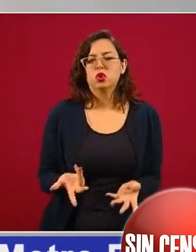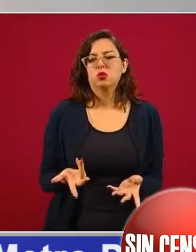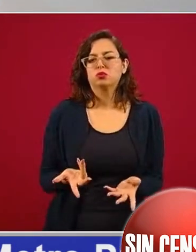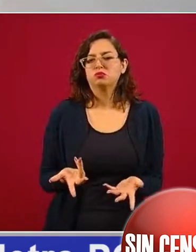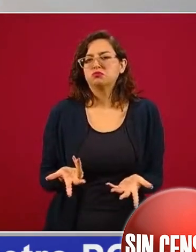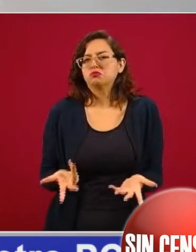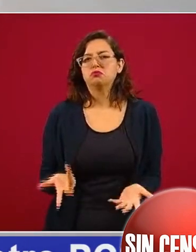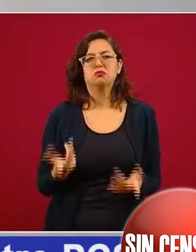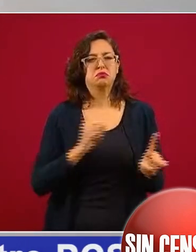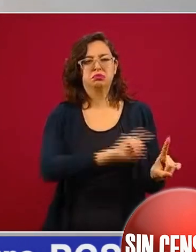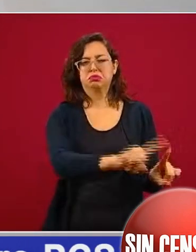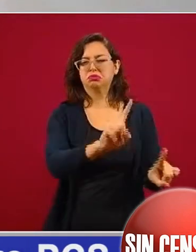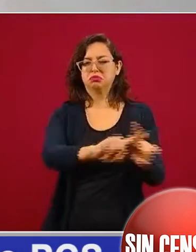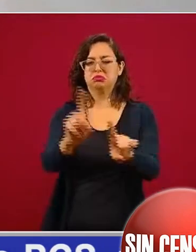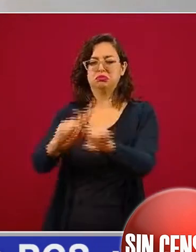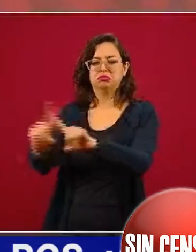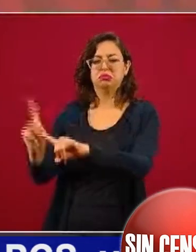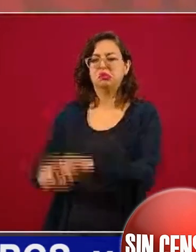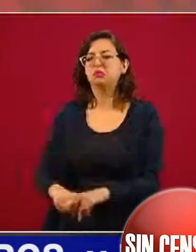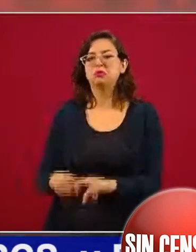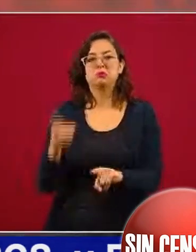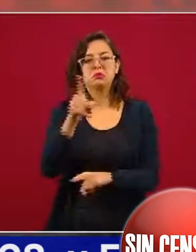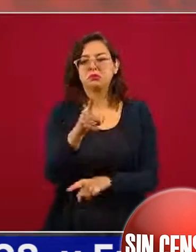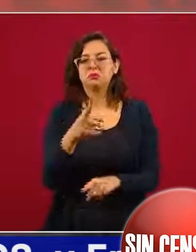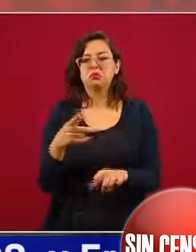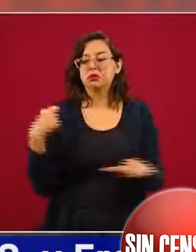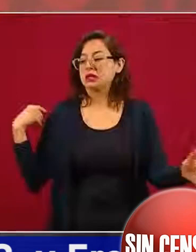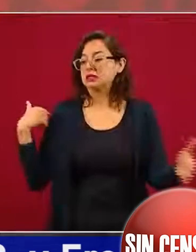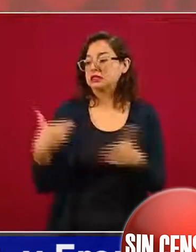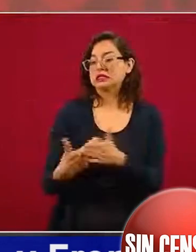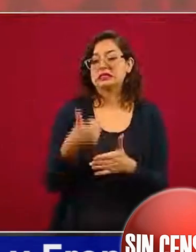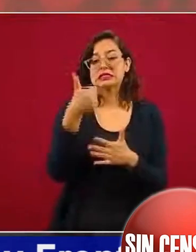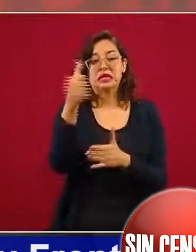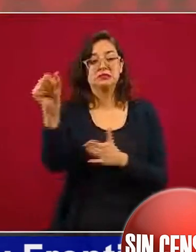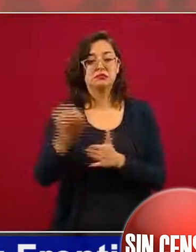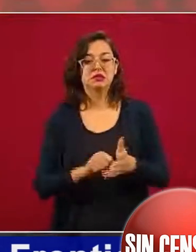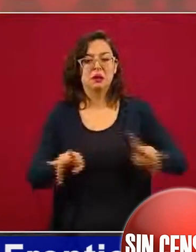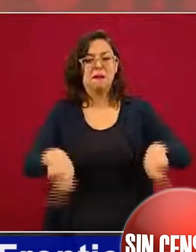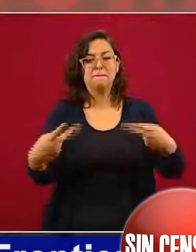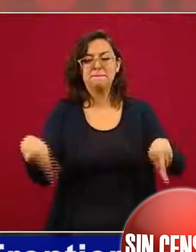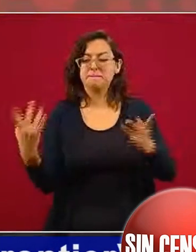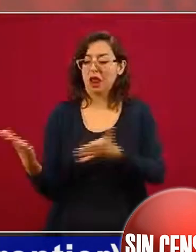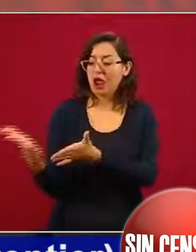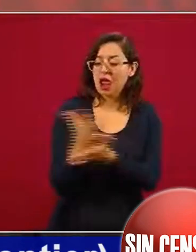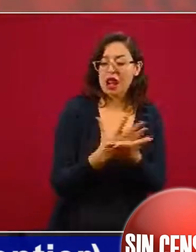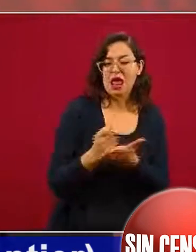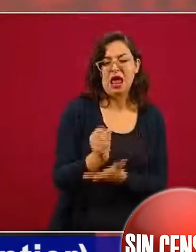como 500,000 millones de pesos en 6 meses. Estamos como